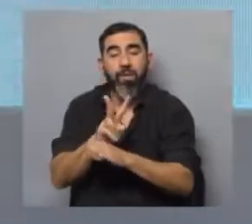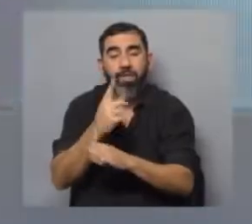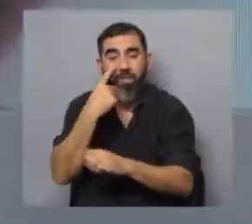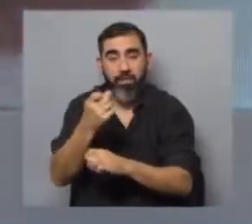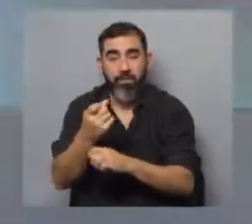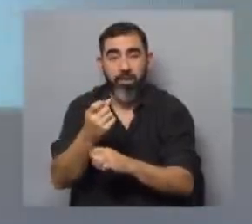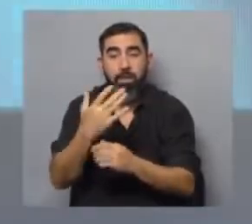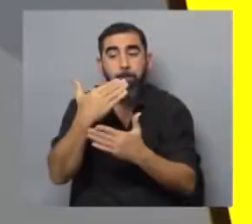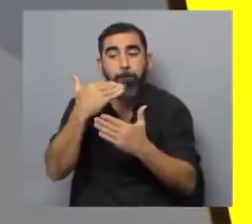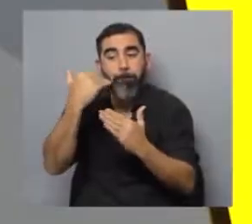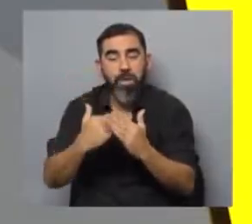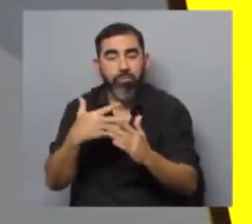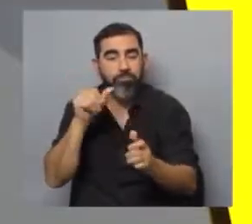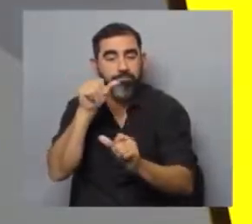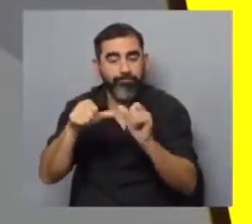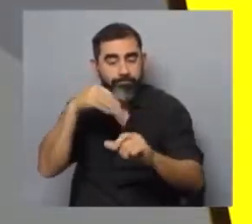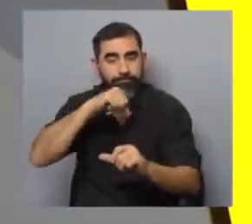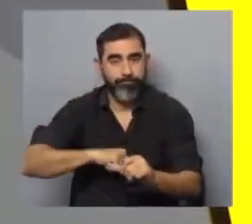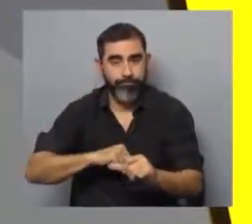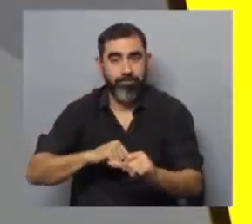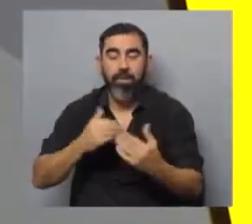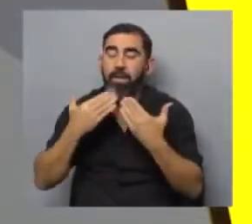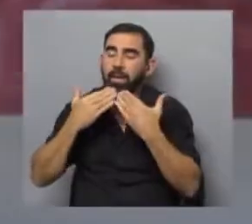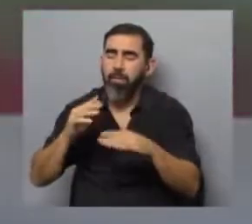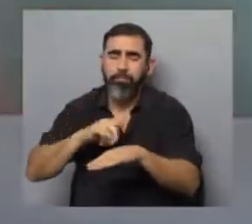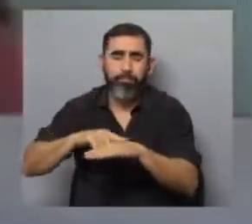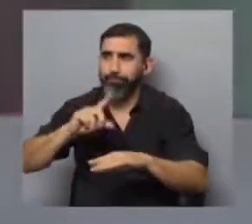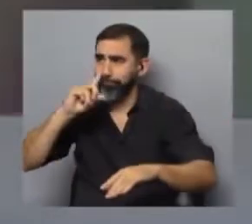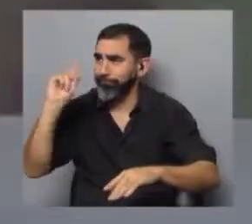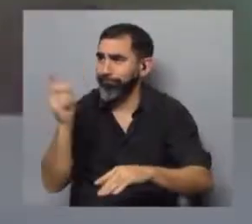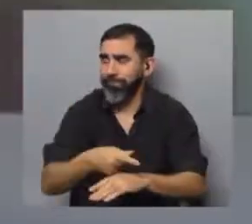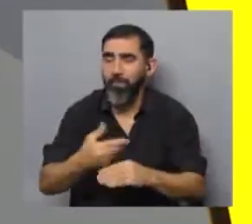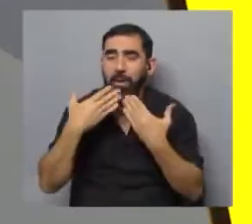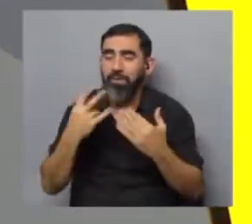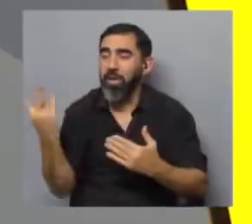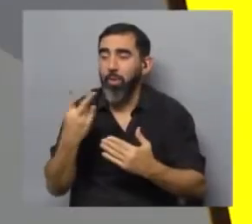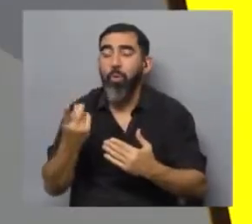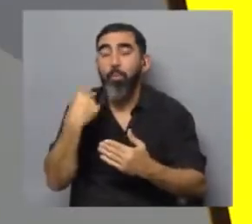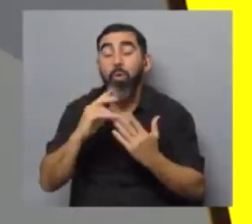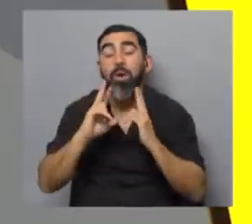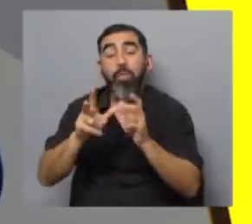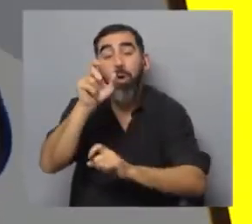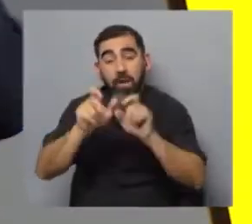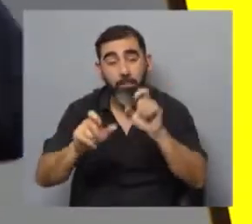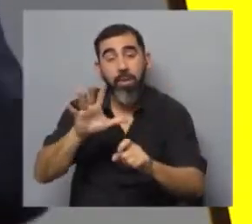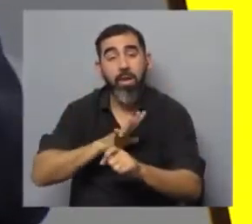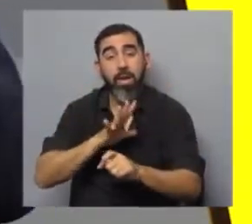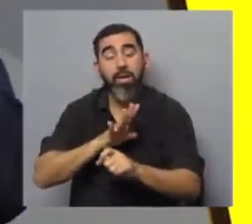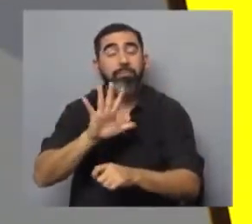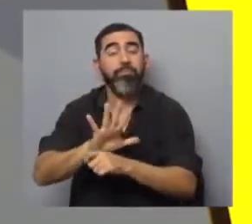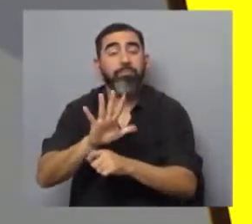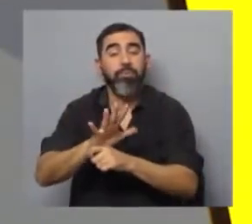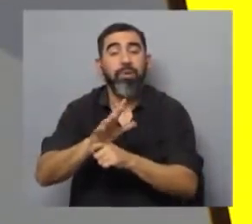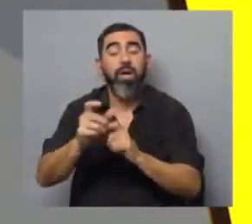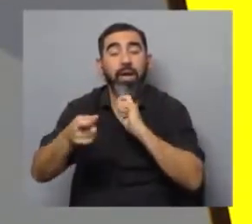invasiva menos también. invasiva. Se nos voló el tiempo, yo les quiero agradecer muchísimo a los dos. No quiero despedirlos sin decirle a la gente que hay una especie de precuela de esta